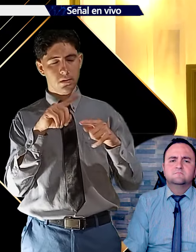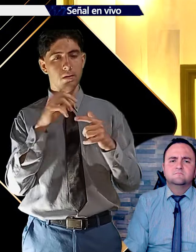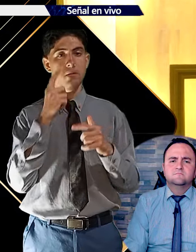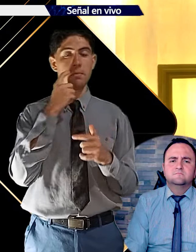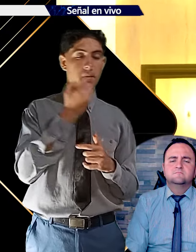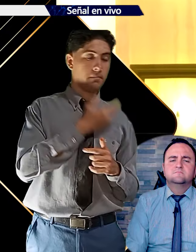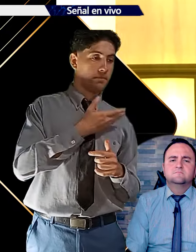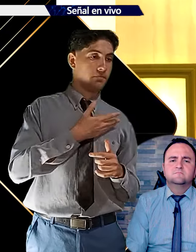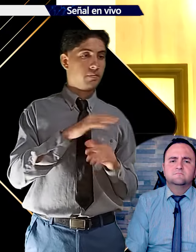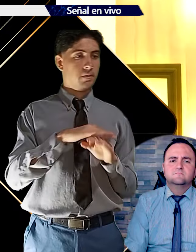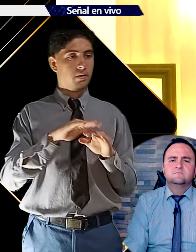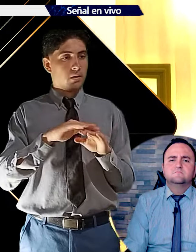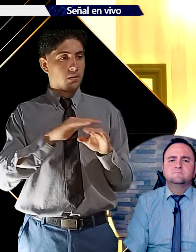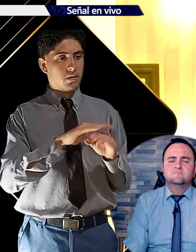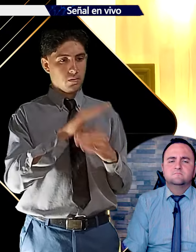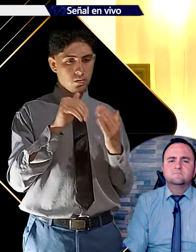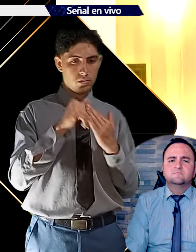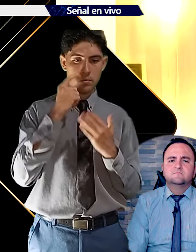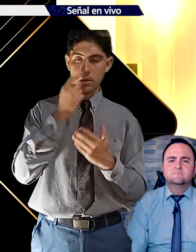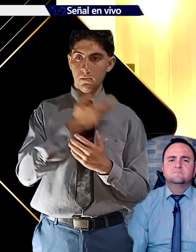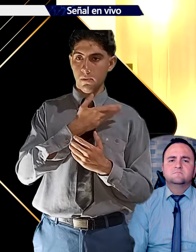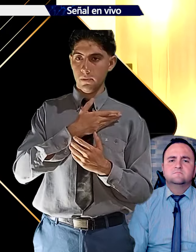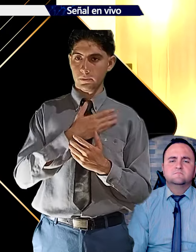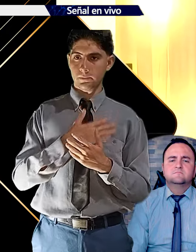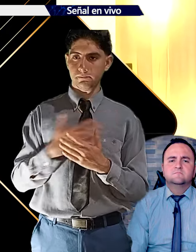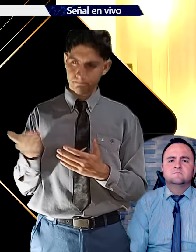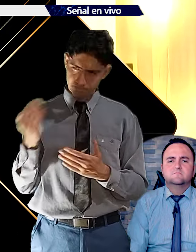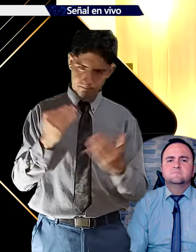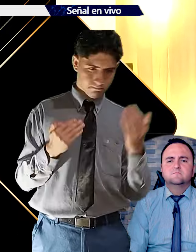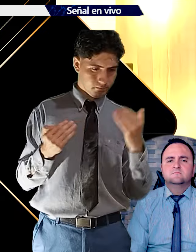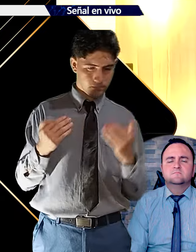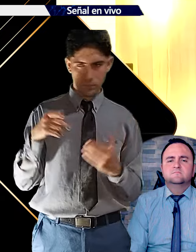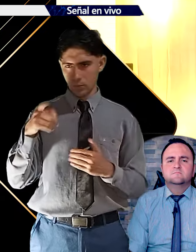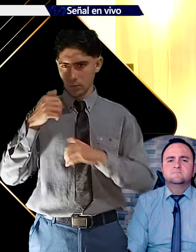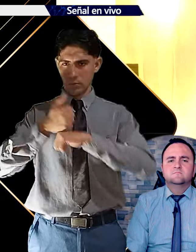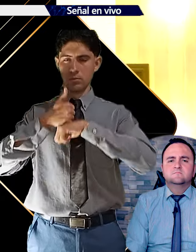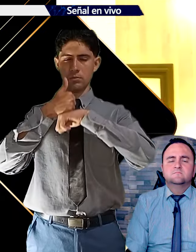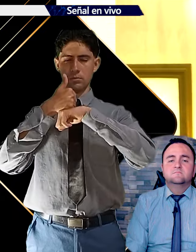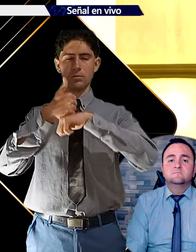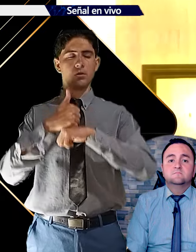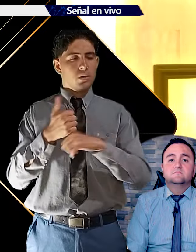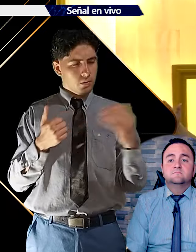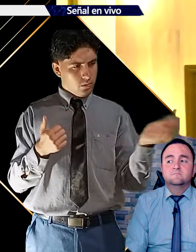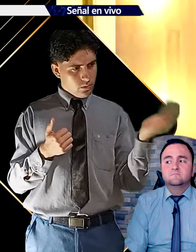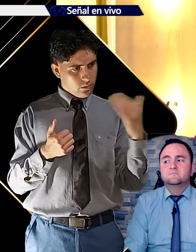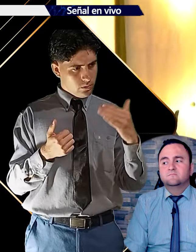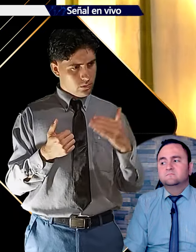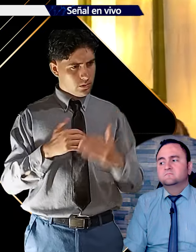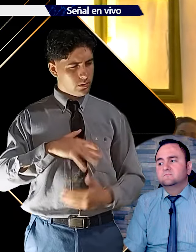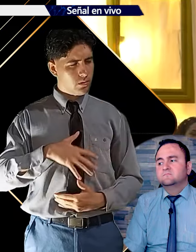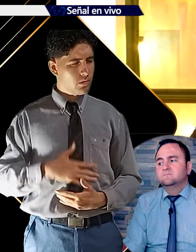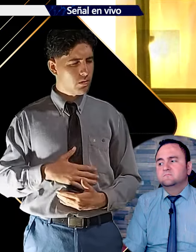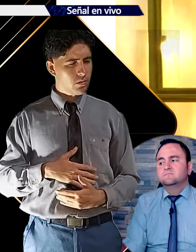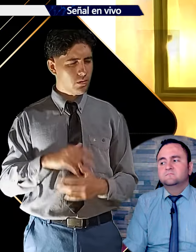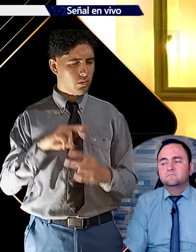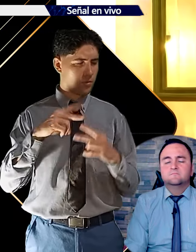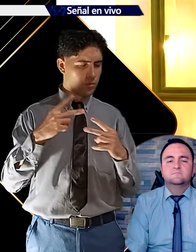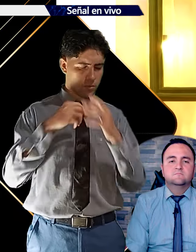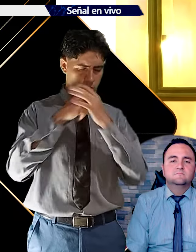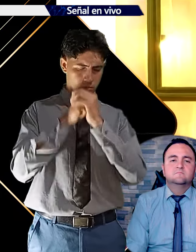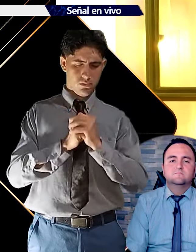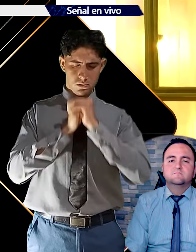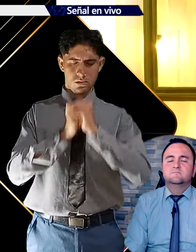ayuno. Invitamos a los padres hace una semana, vamos a tener una noche de clamor. Invitamos al papá y la mamá, y el papá se le dijo: venga, hermano, usted como cabeza